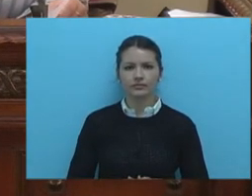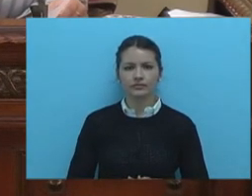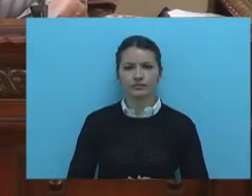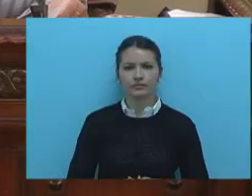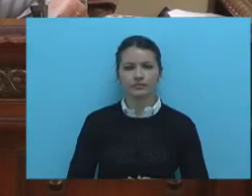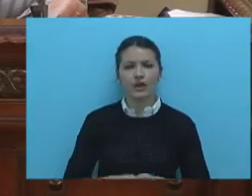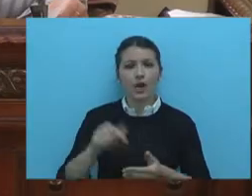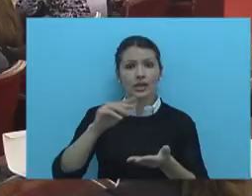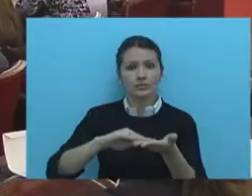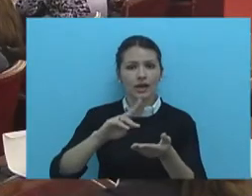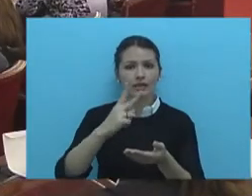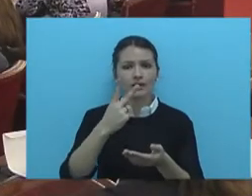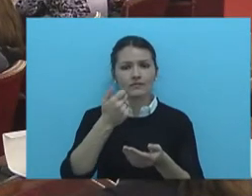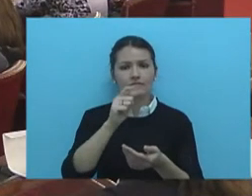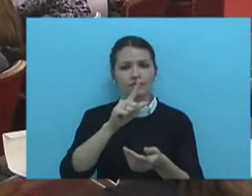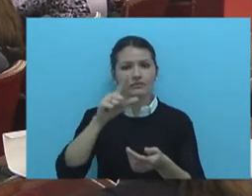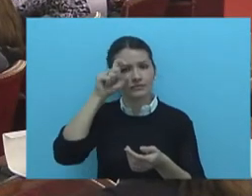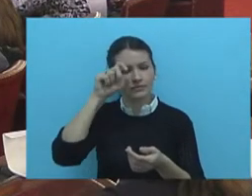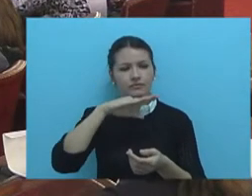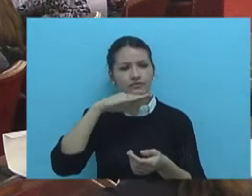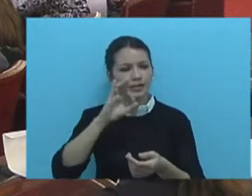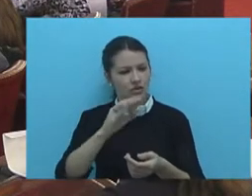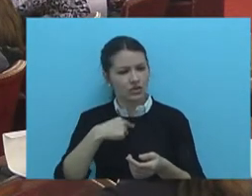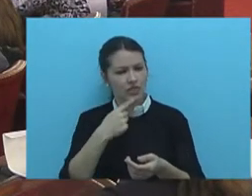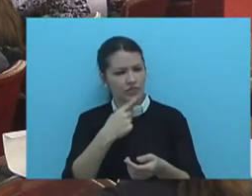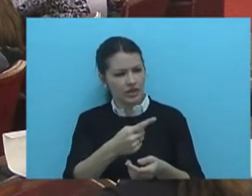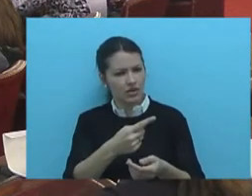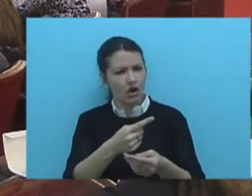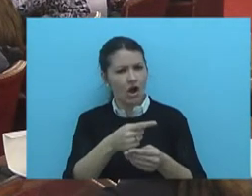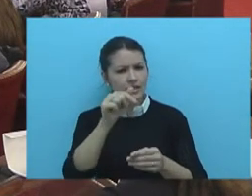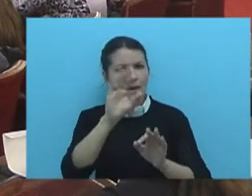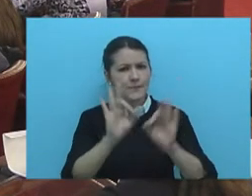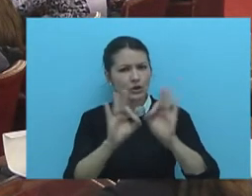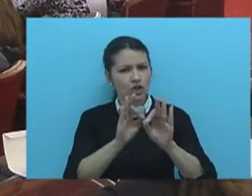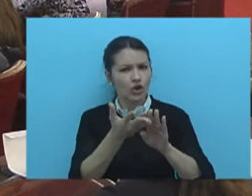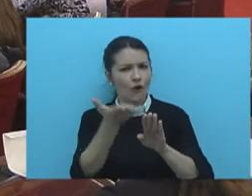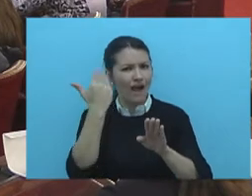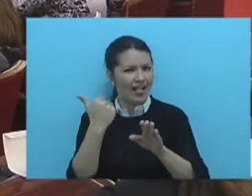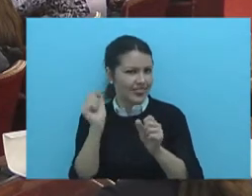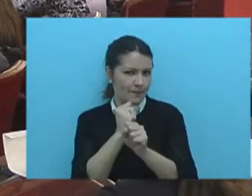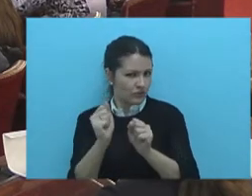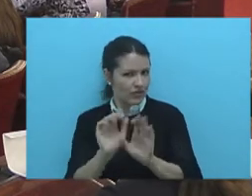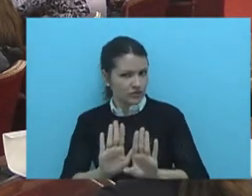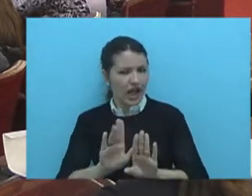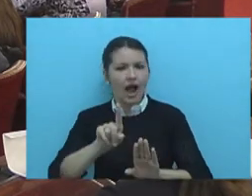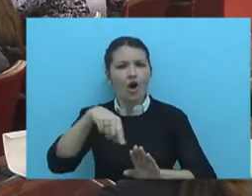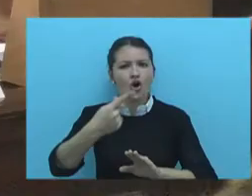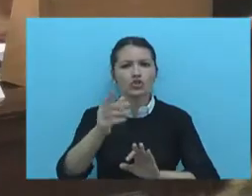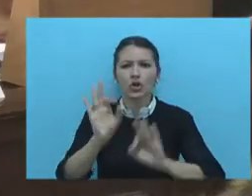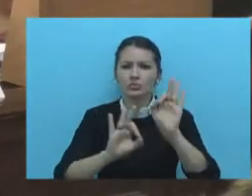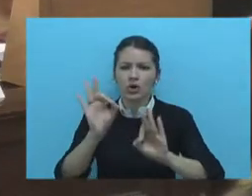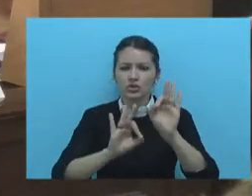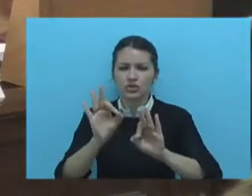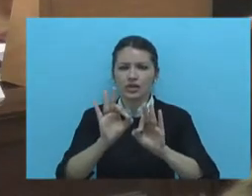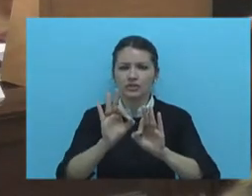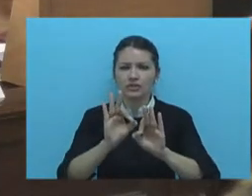Le da la diputada Bianchi, que ese es un proyecto anterior y ahora estamos discutiendo sobre declarar un